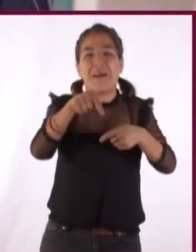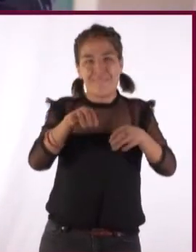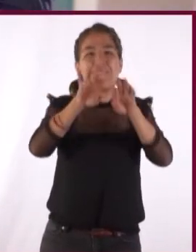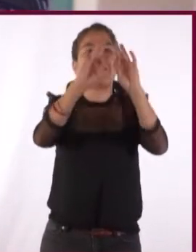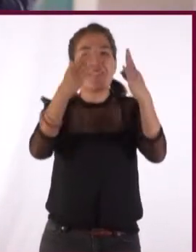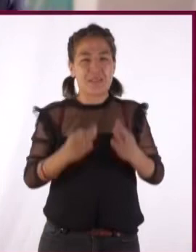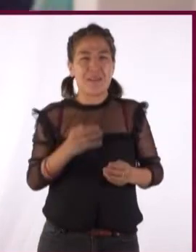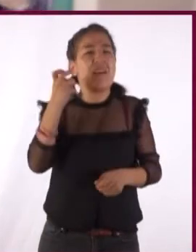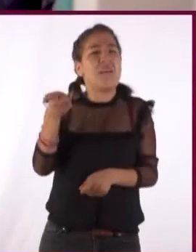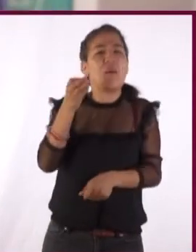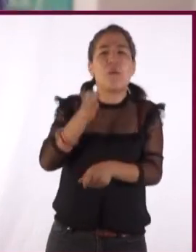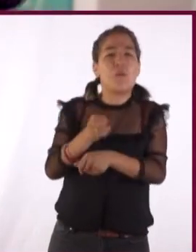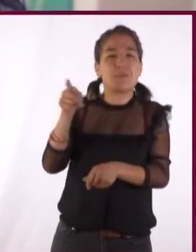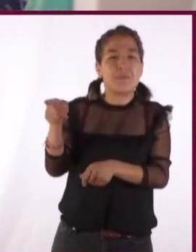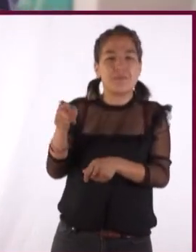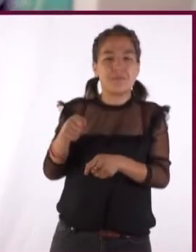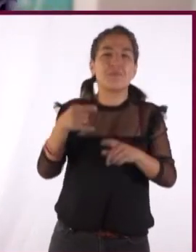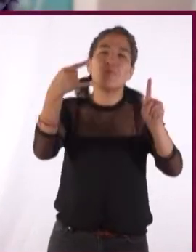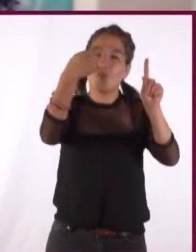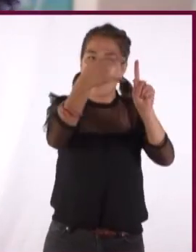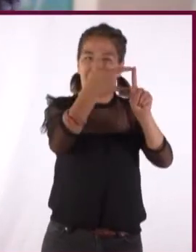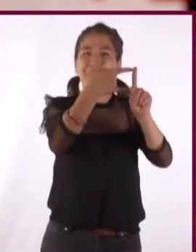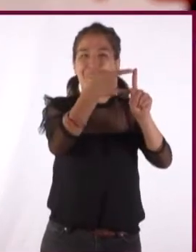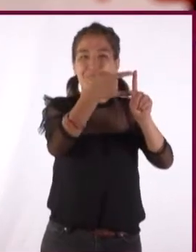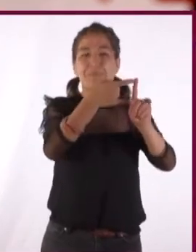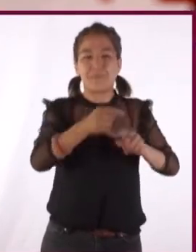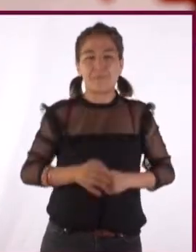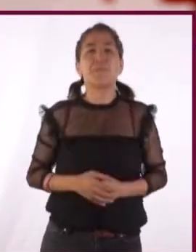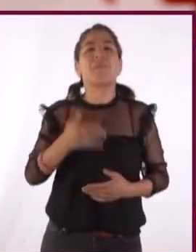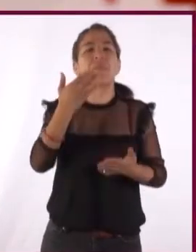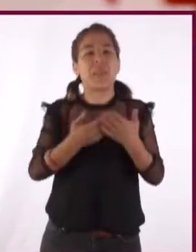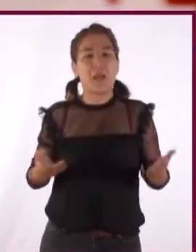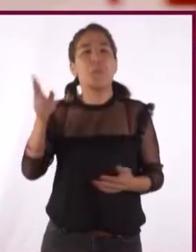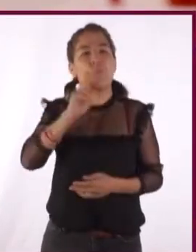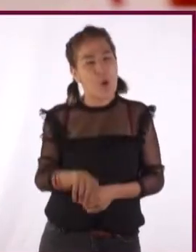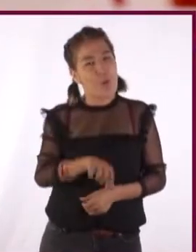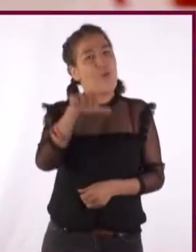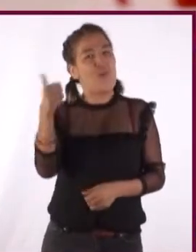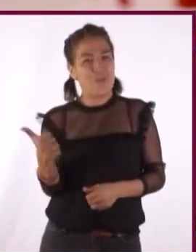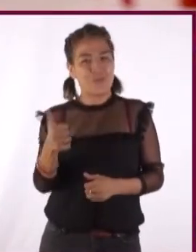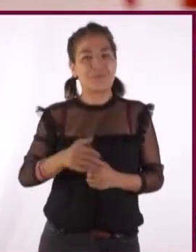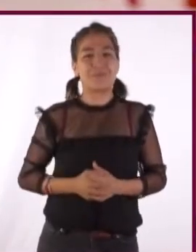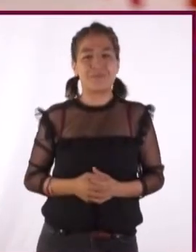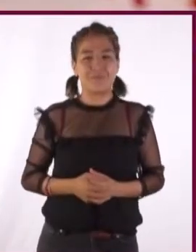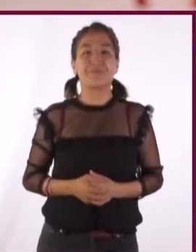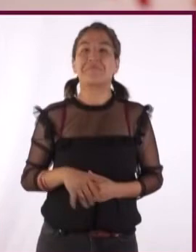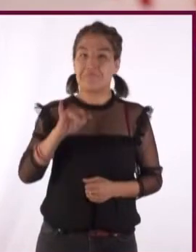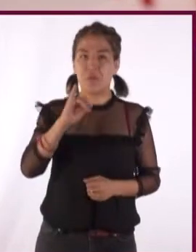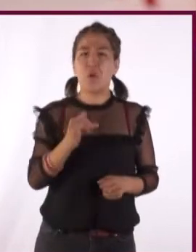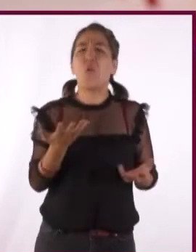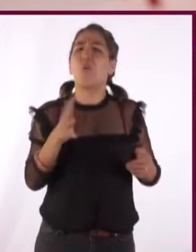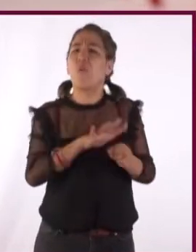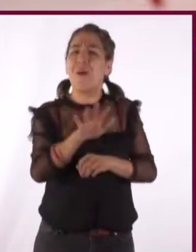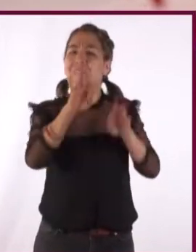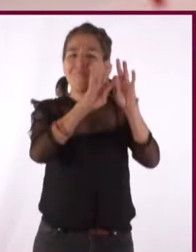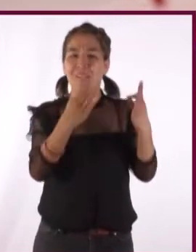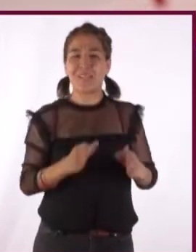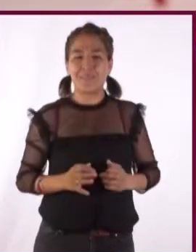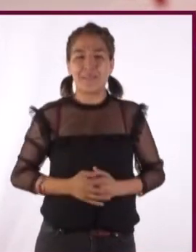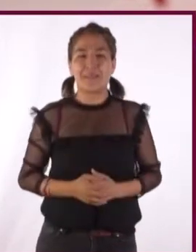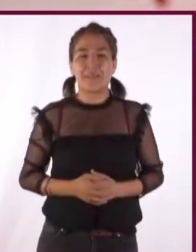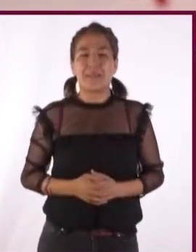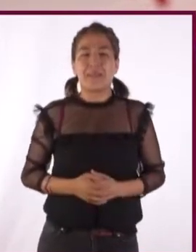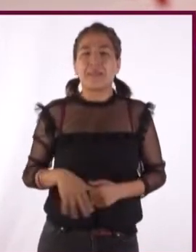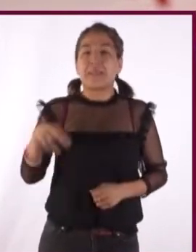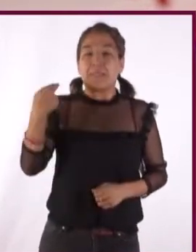de una figura, ¿no? En este caso, pues la cuadrícula. Ahora experimentaremos con otra ilusión. Sí, ¿cuál?